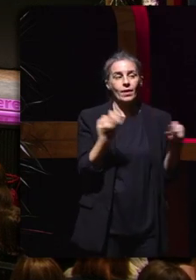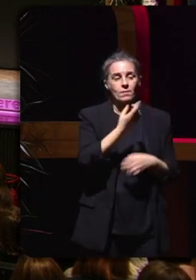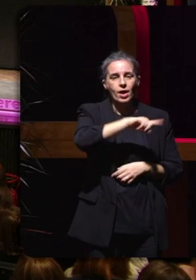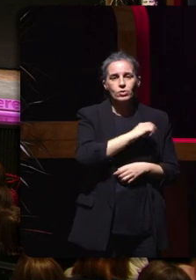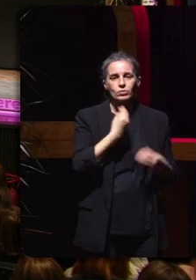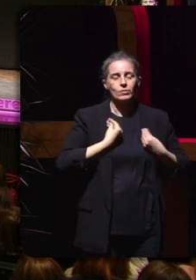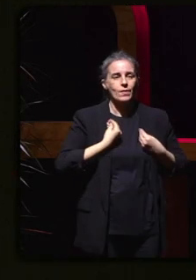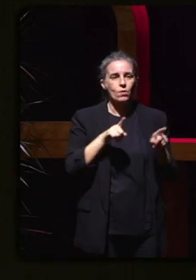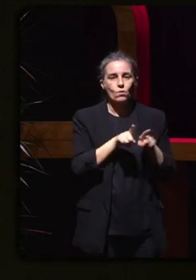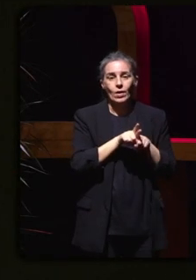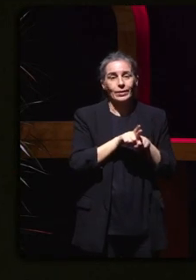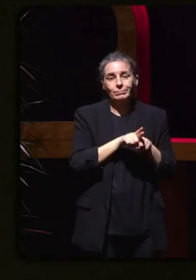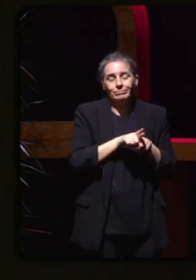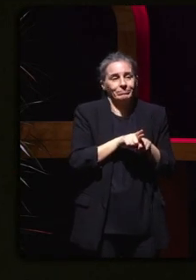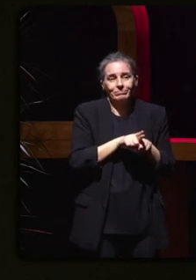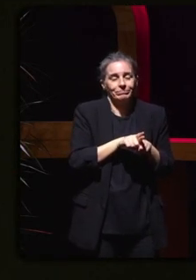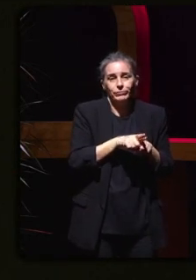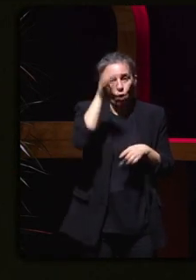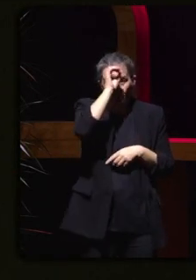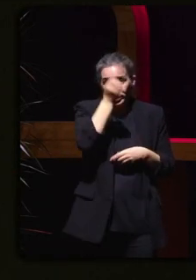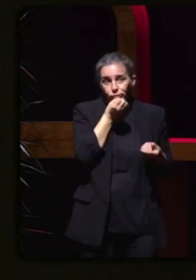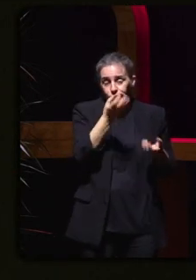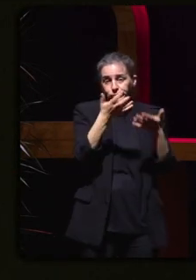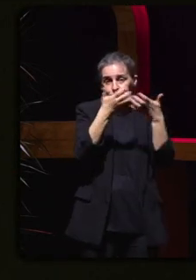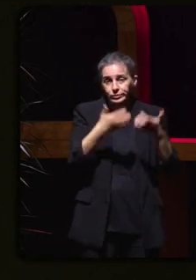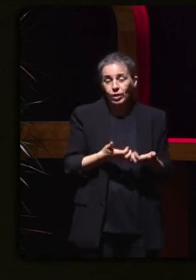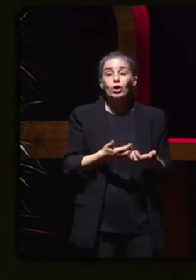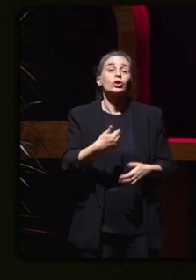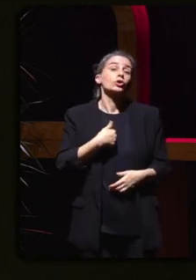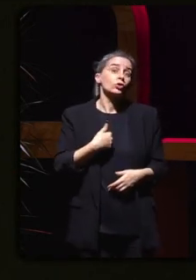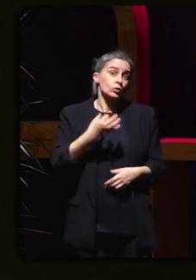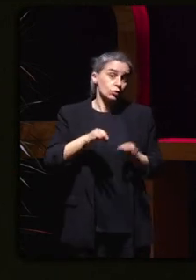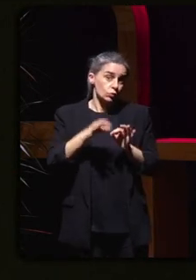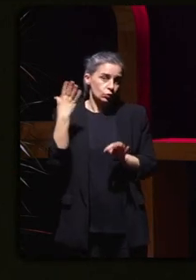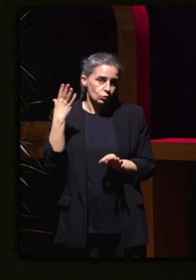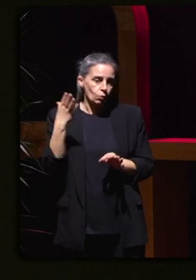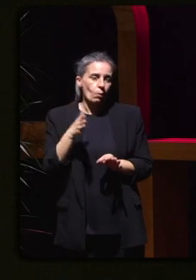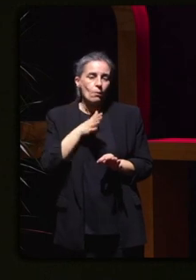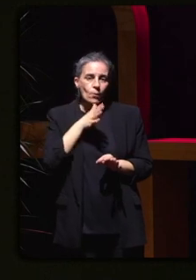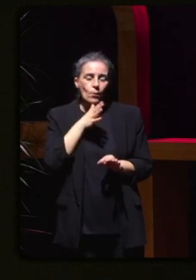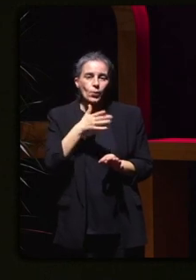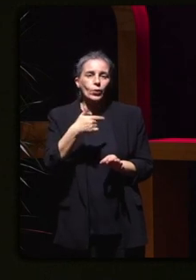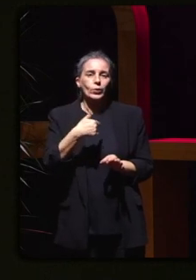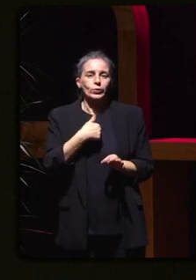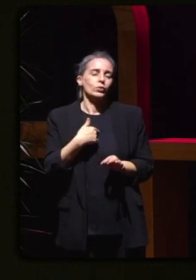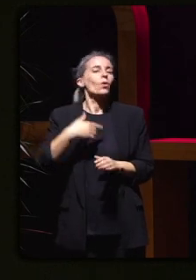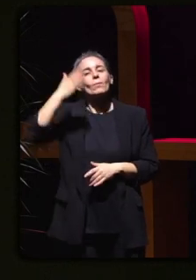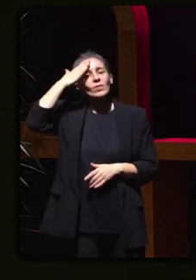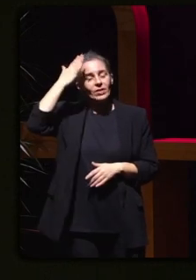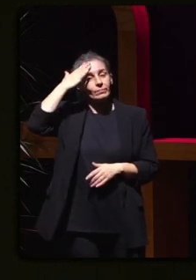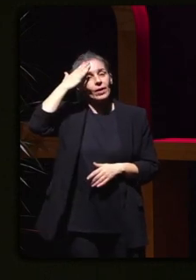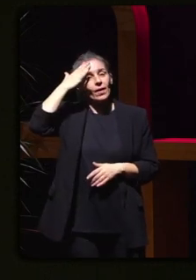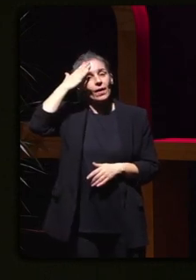única y exclusivamente de la opinión Yo en ese sentido me considero una privilegiada porque mi principal